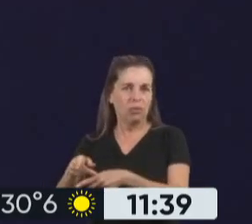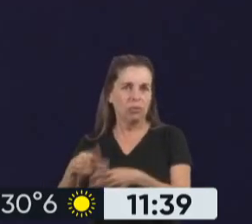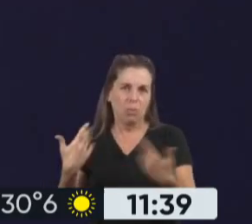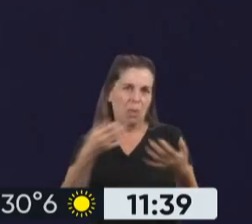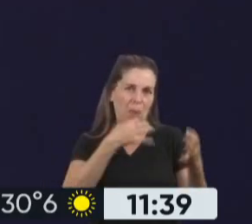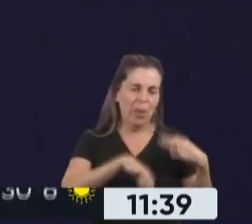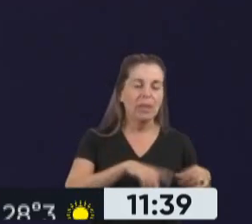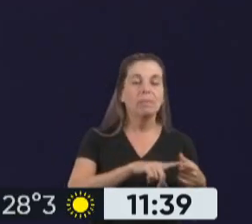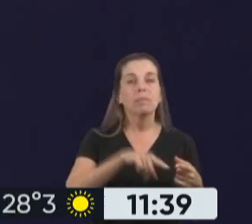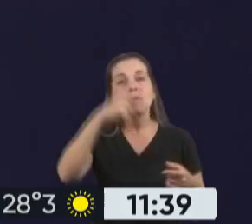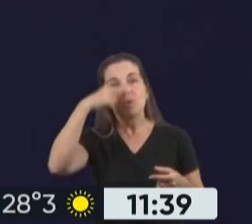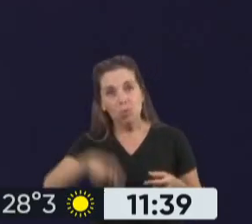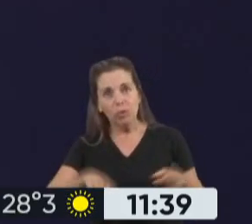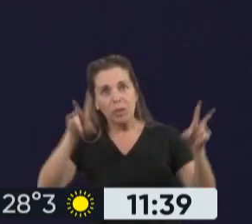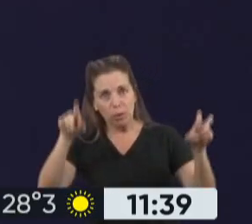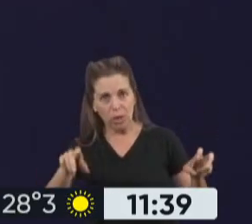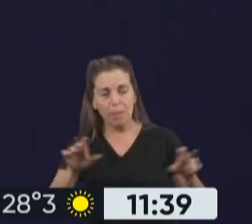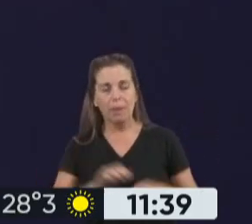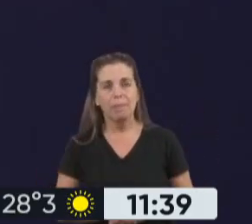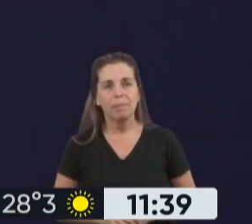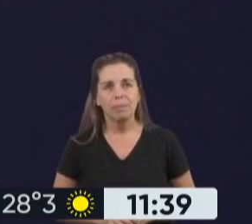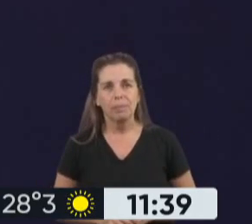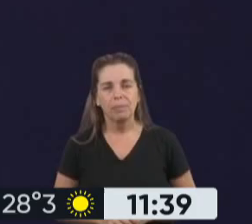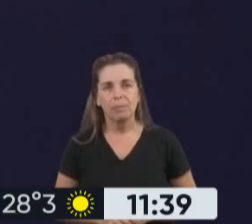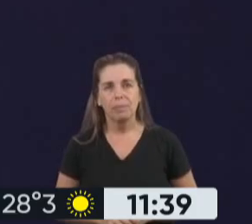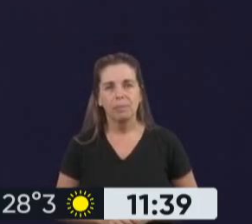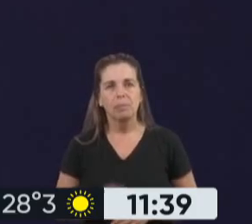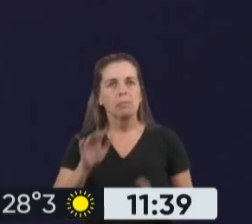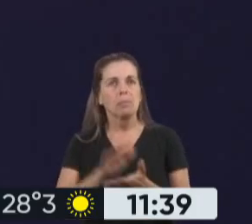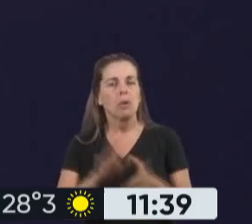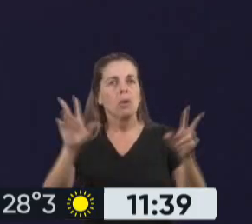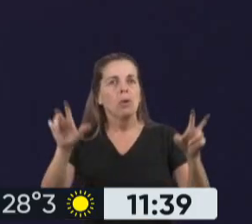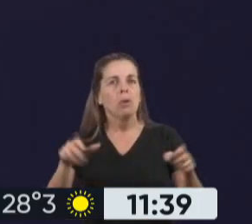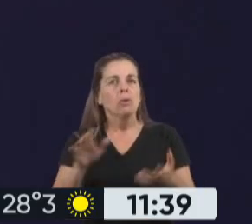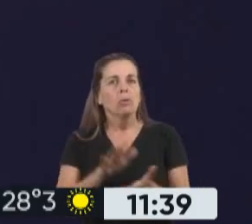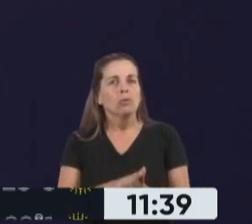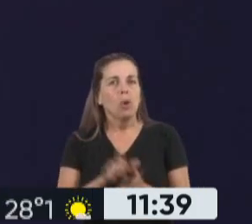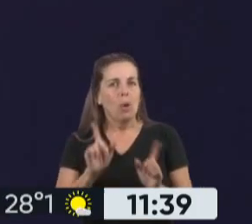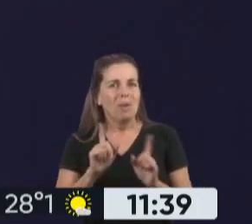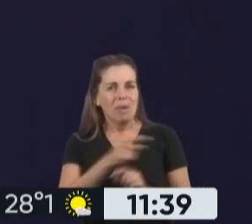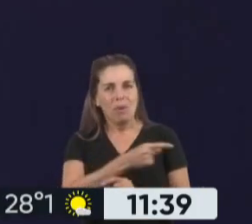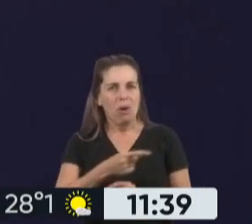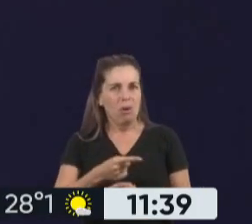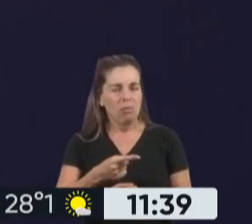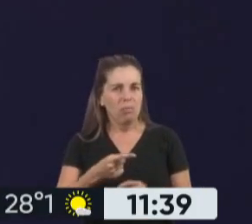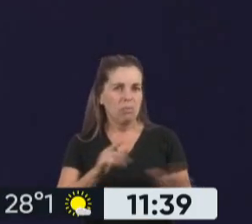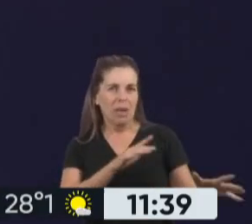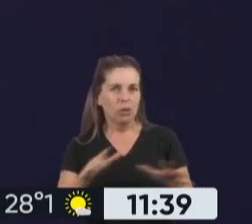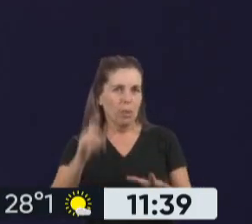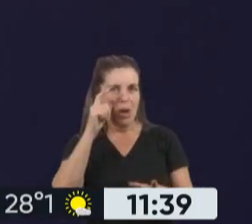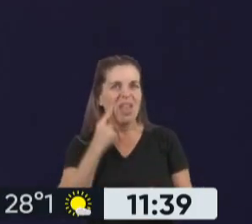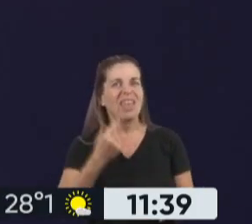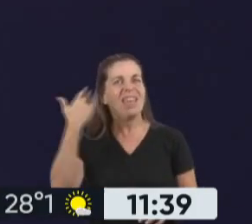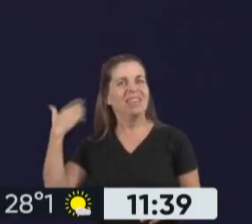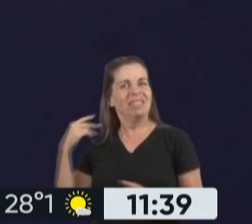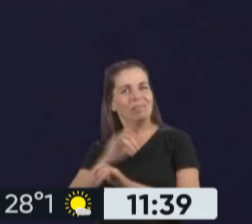Y por último, y ya me abro a preguntas, en el marco de la reestructuración que anuncié hace unos 10 días atrás de la